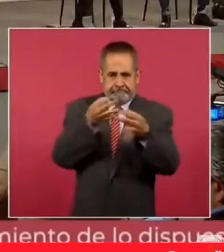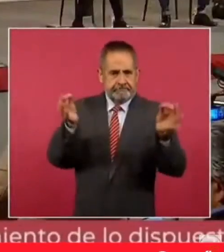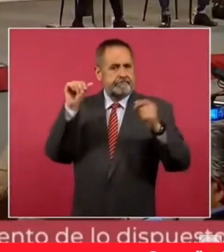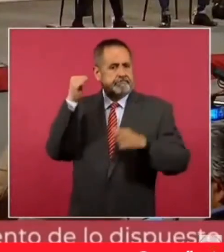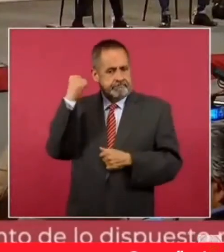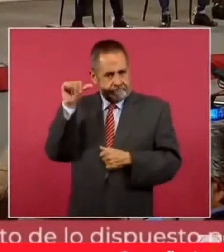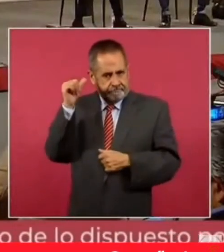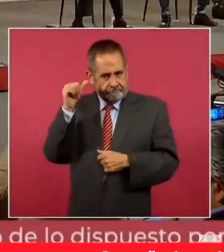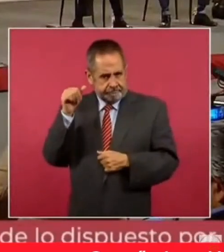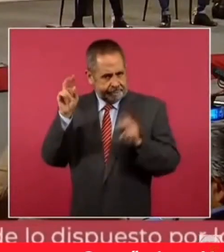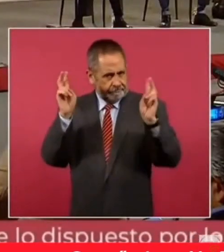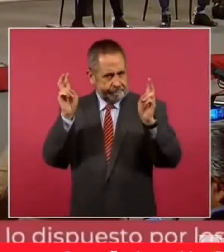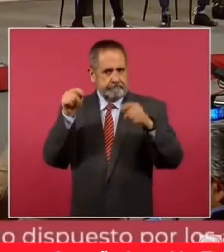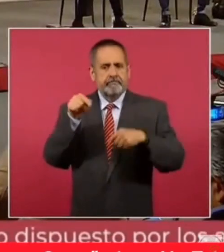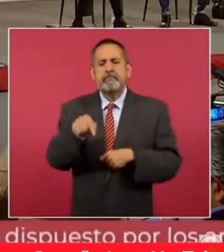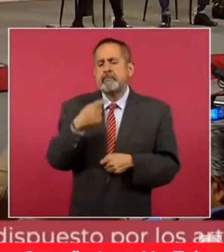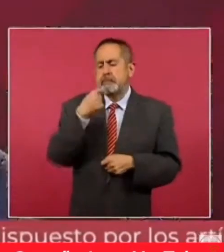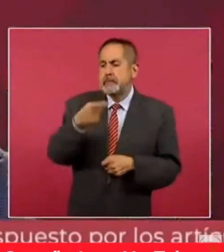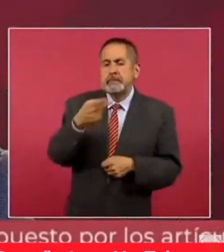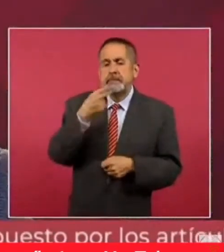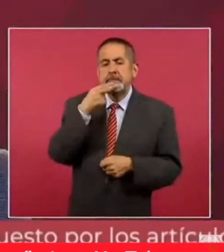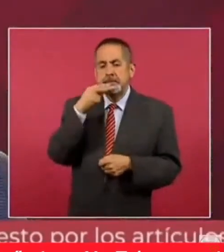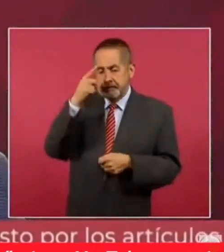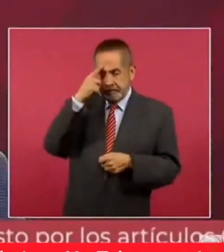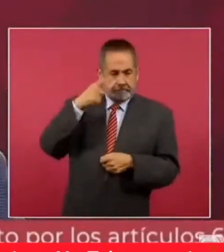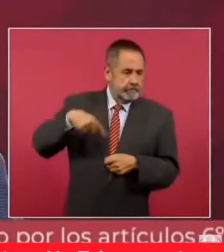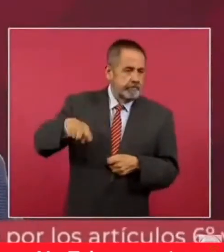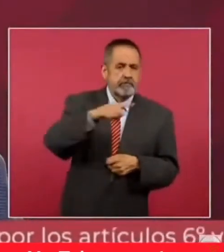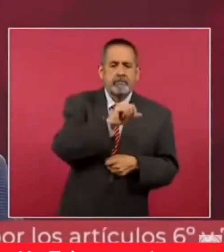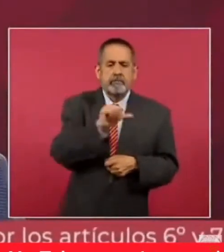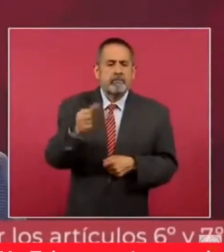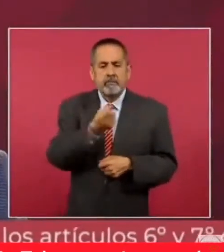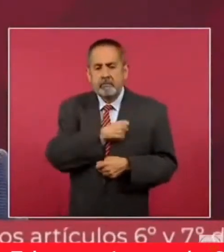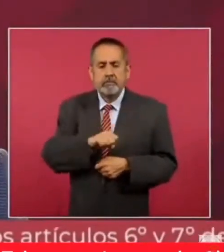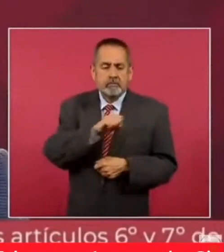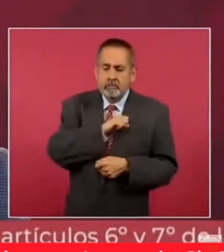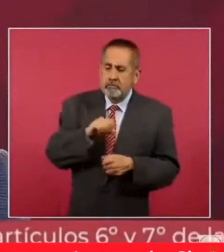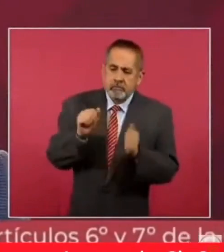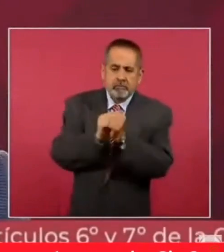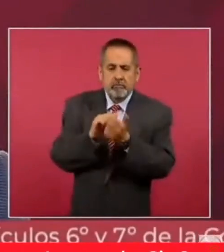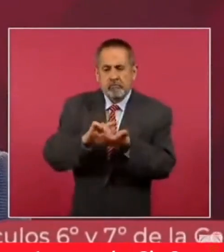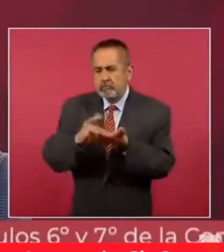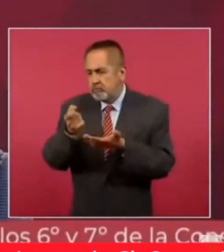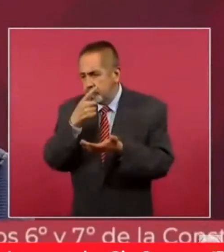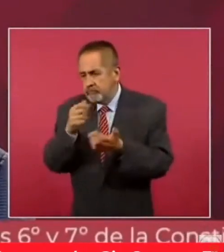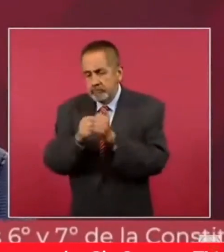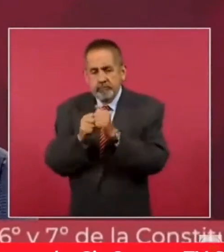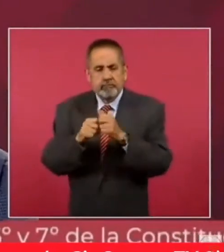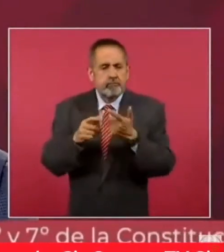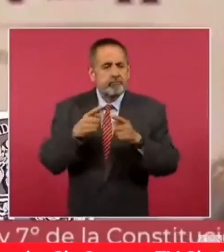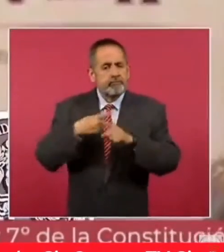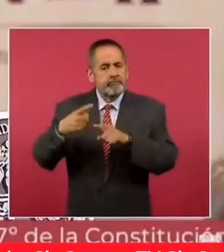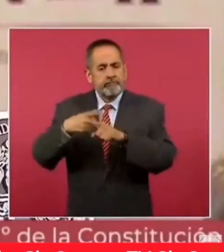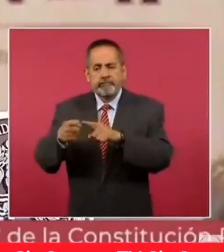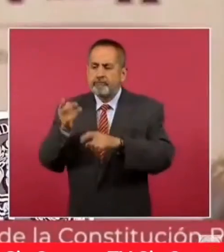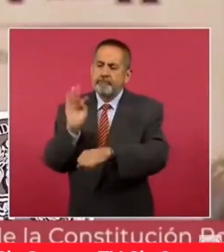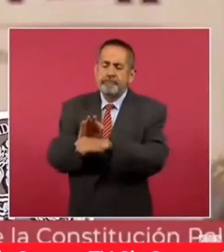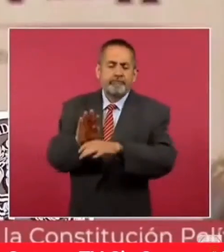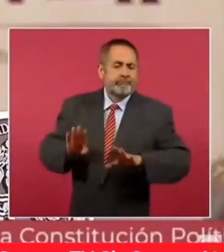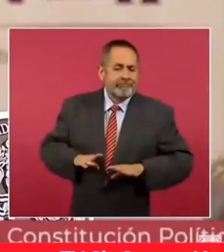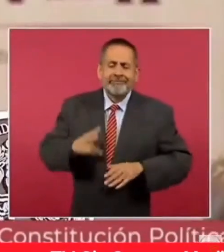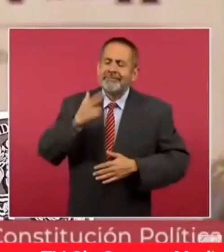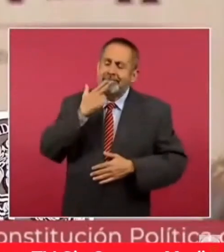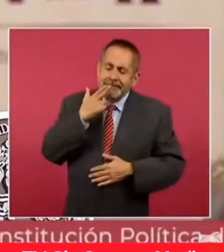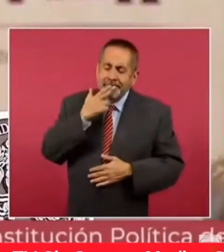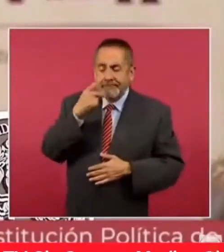un momento histórico para la regulación sanitaria, la salud humana y el acceso a medicamentos y dispositivos médicos en beneficio de